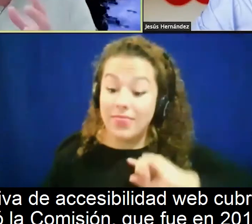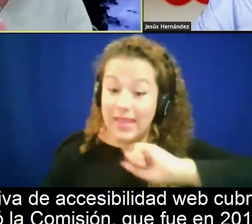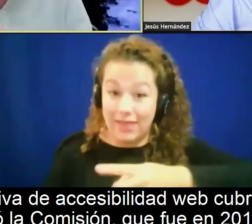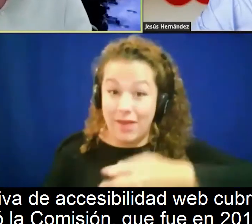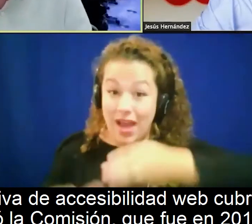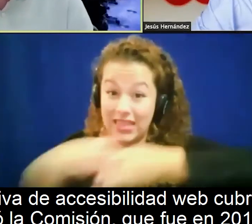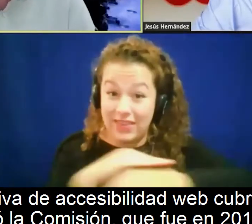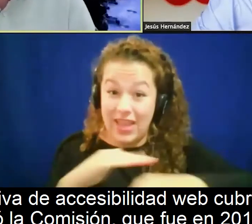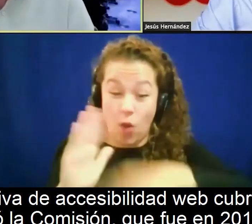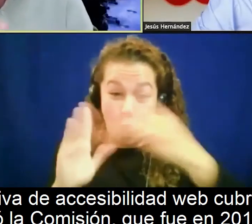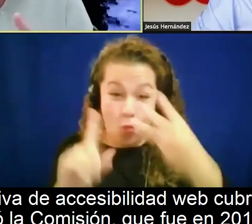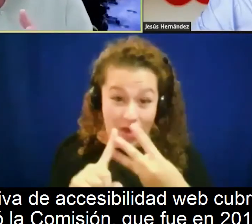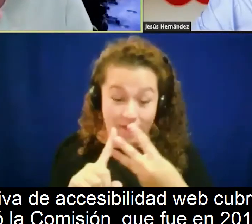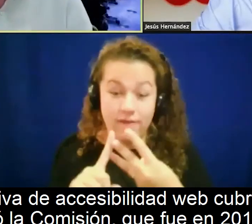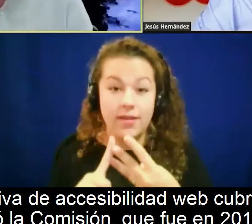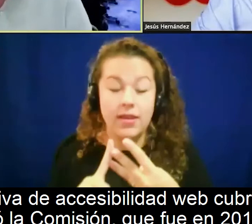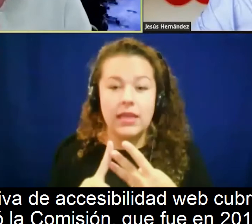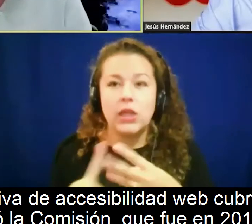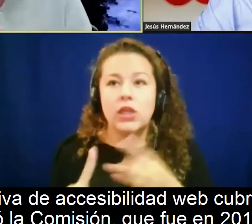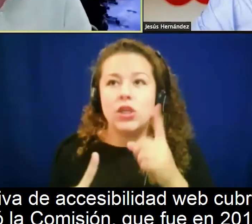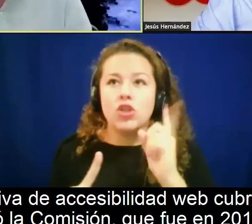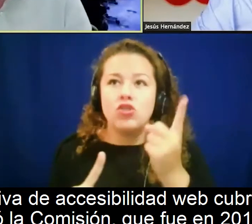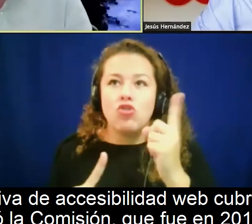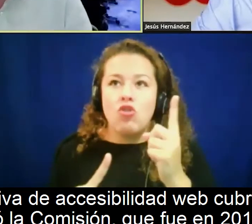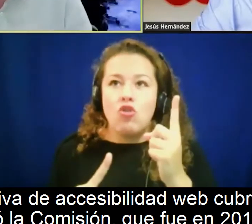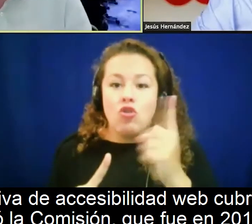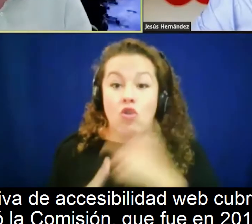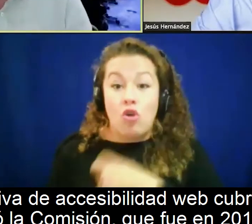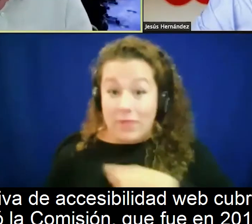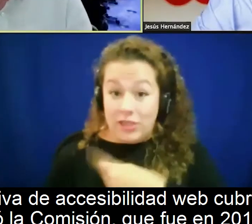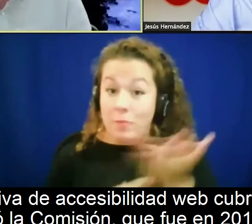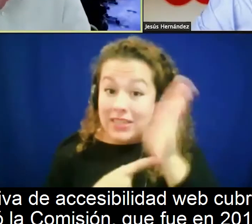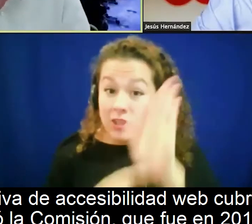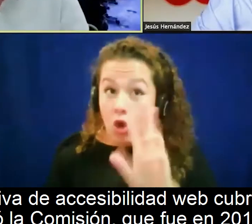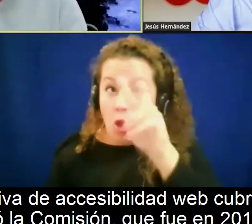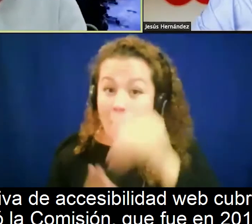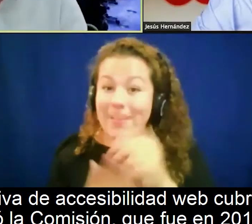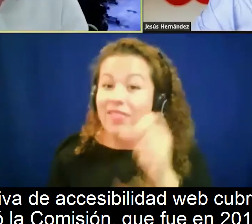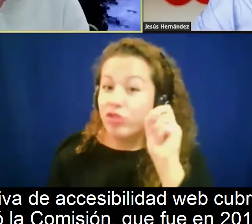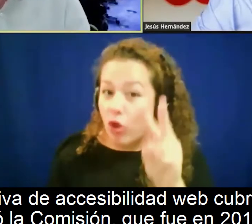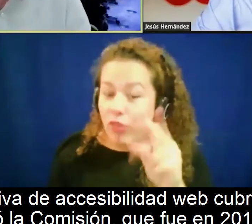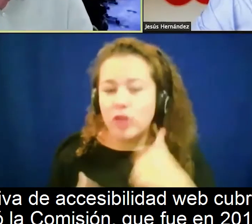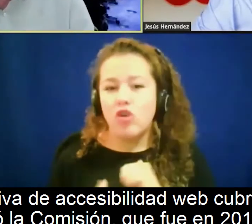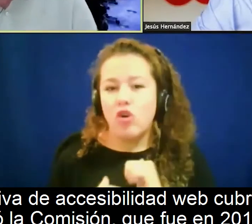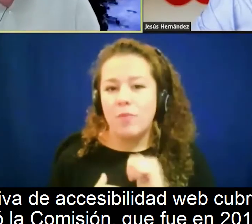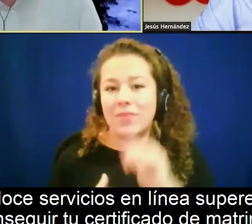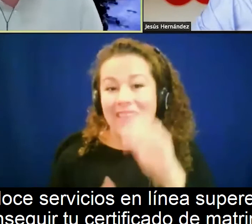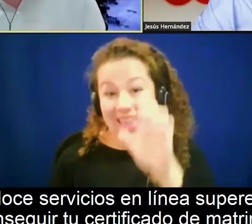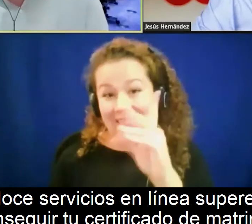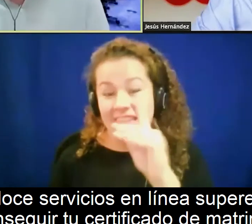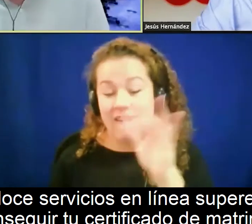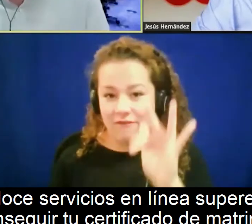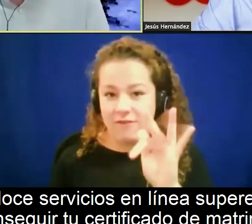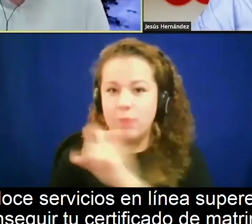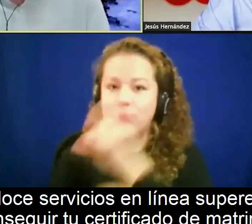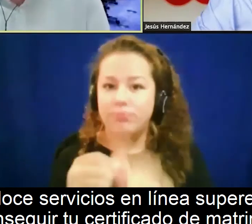que cubría solamente cuando lo presentó la comisión, que fue en 2012, yo entré en el EDF en 2013,